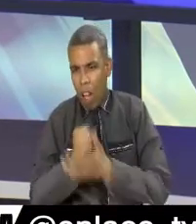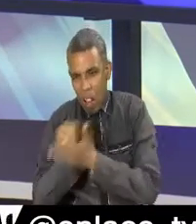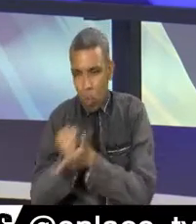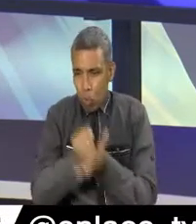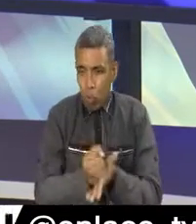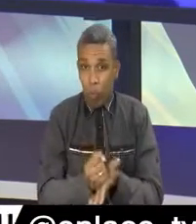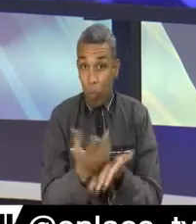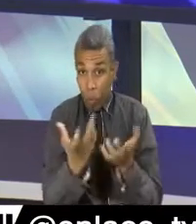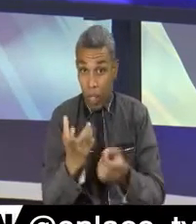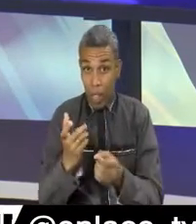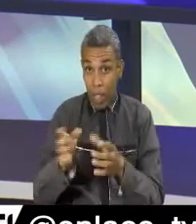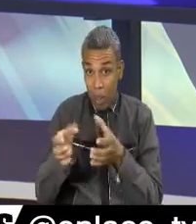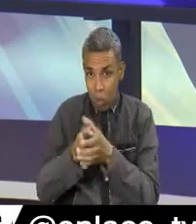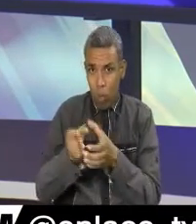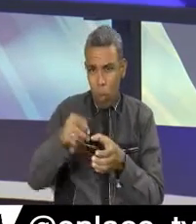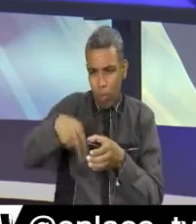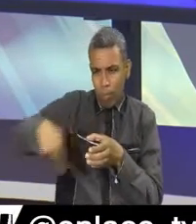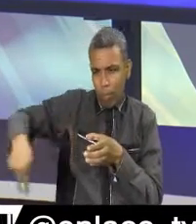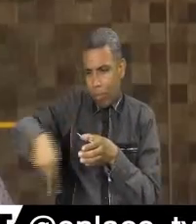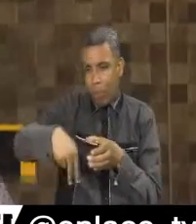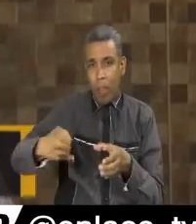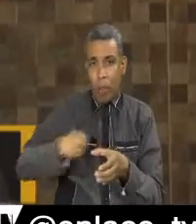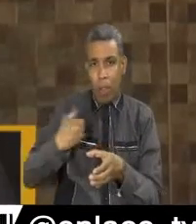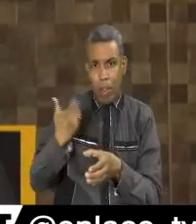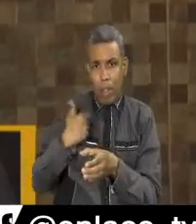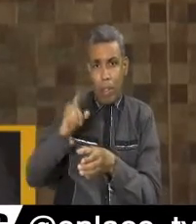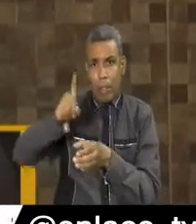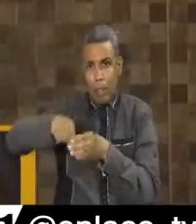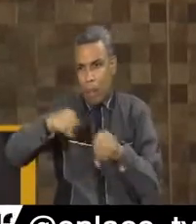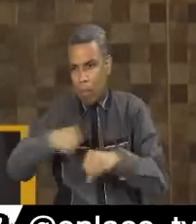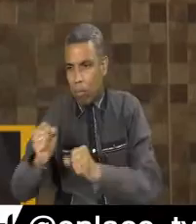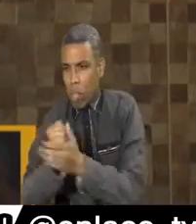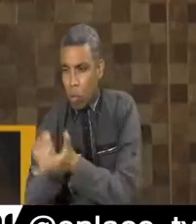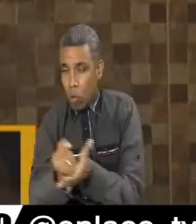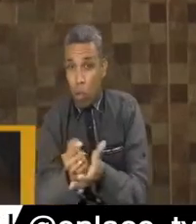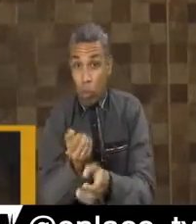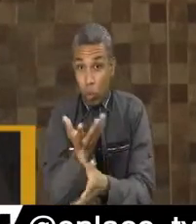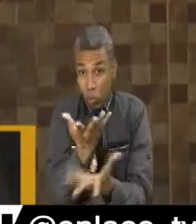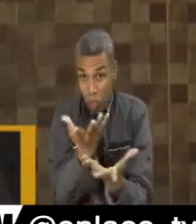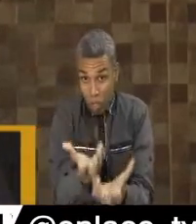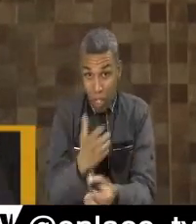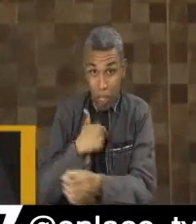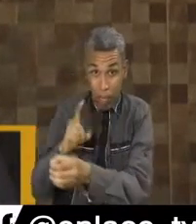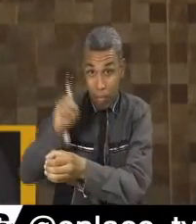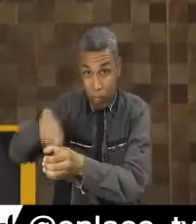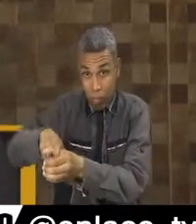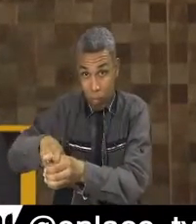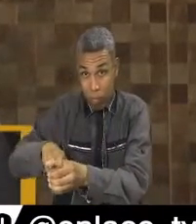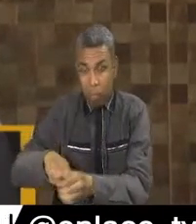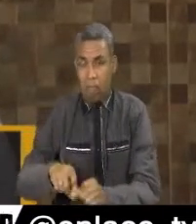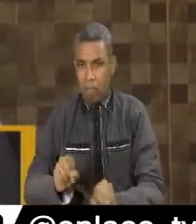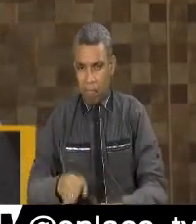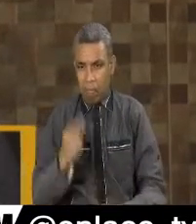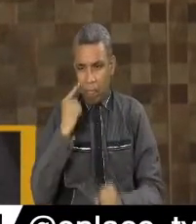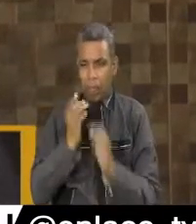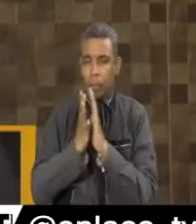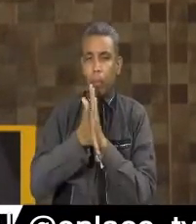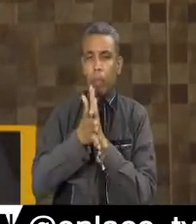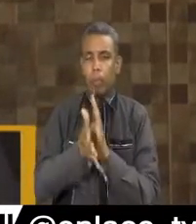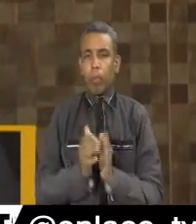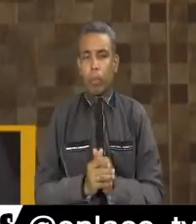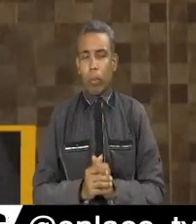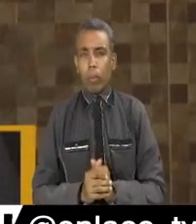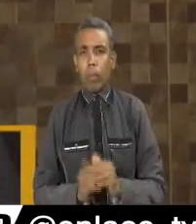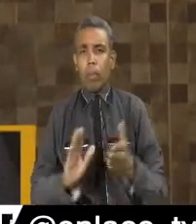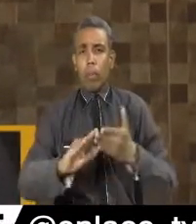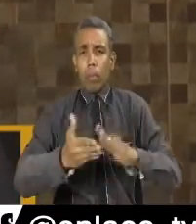atención a la siguiente información. Bueno, hoy estamos haciendo una convocatoria especial a todos los barranqueños que de alguna u otra manera